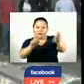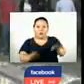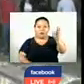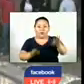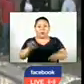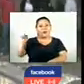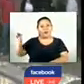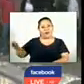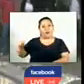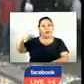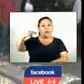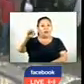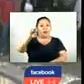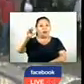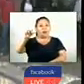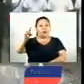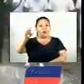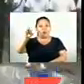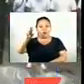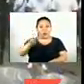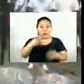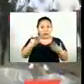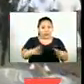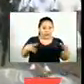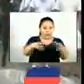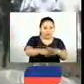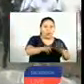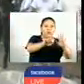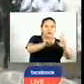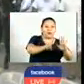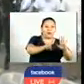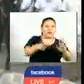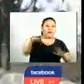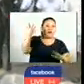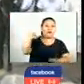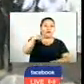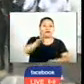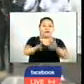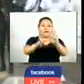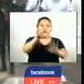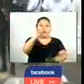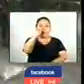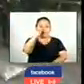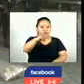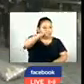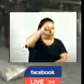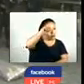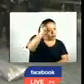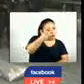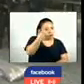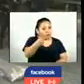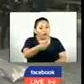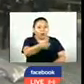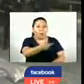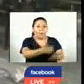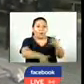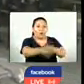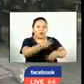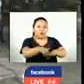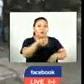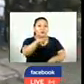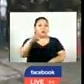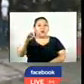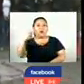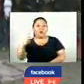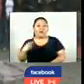San Luis La Herradura en contra de seis de los nueve capturados el pasado 16 de junio en el operativo realizado en las playas de La Paz y San Miguel